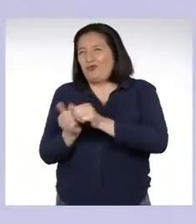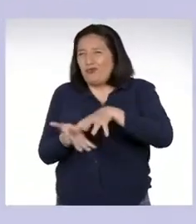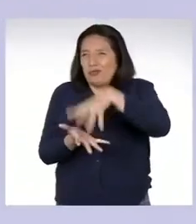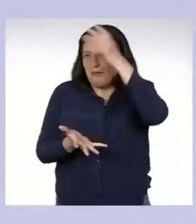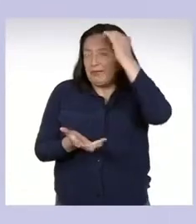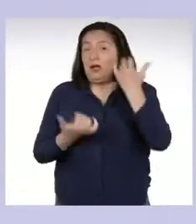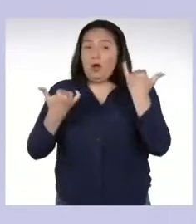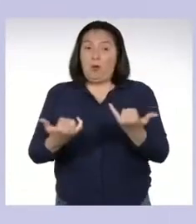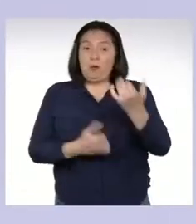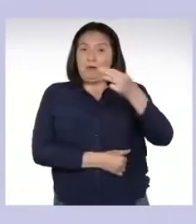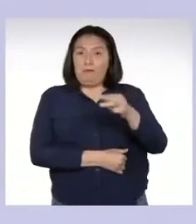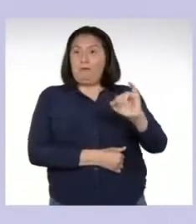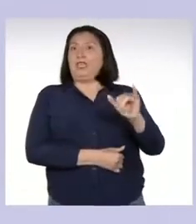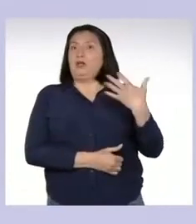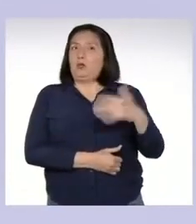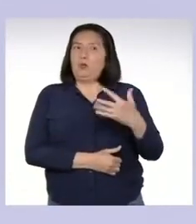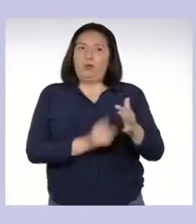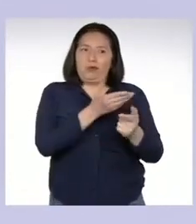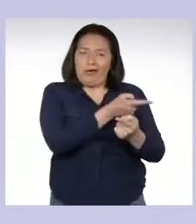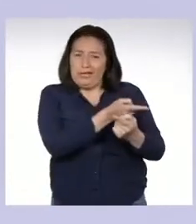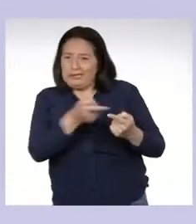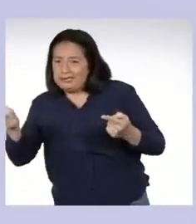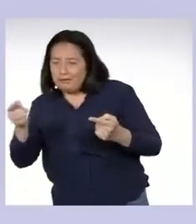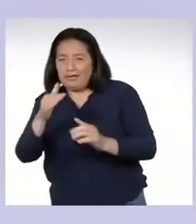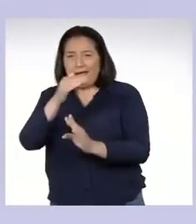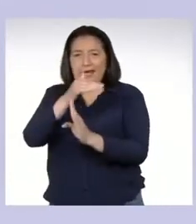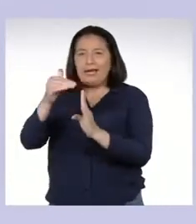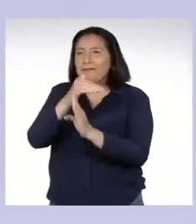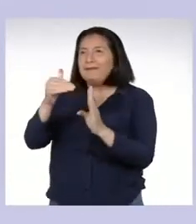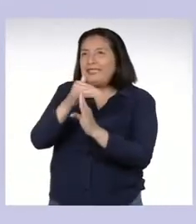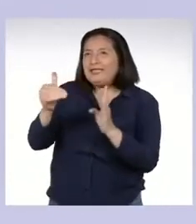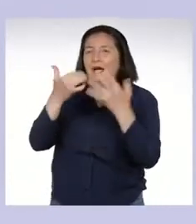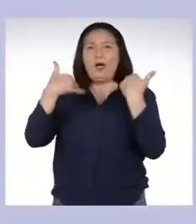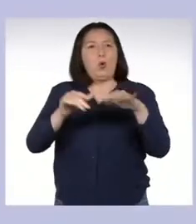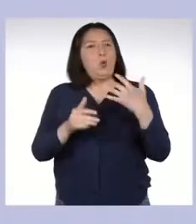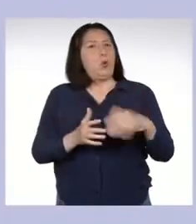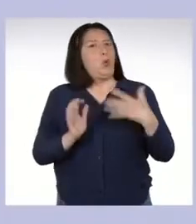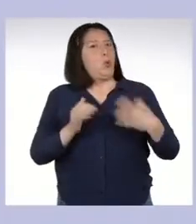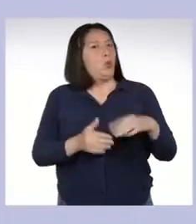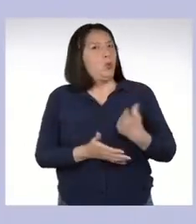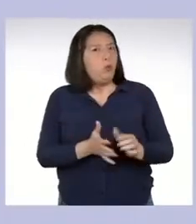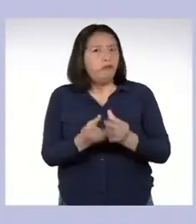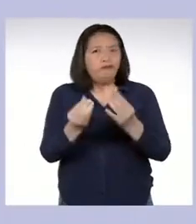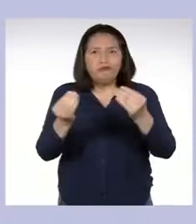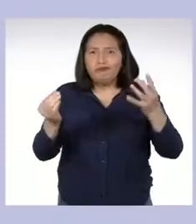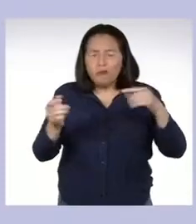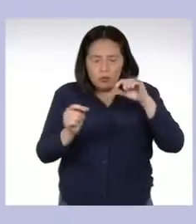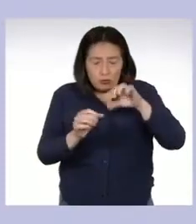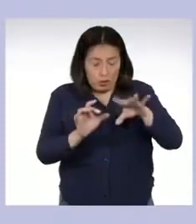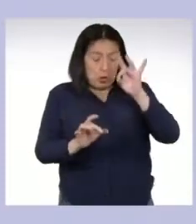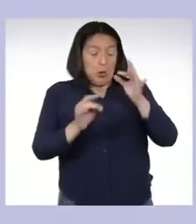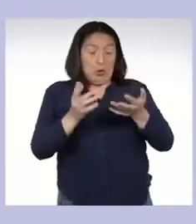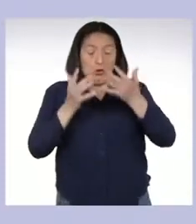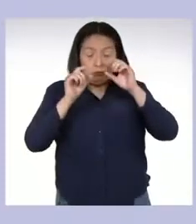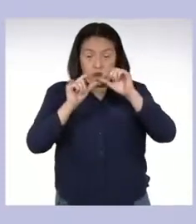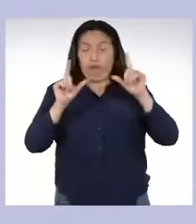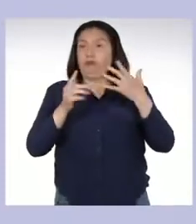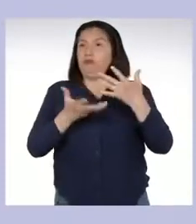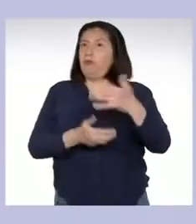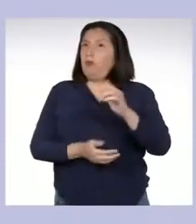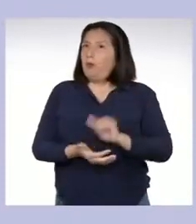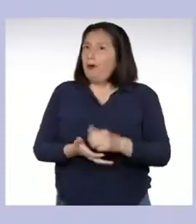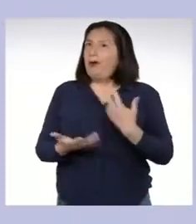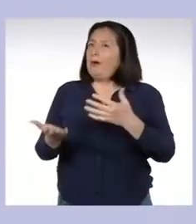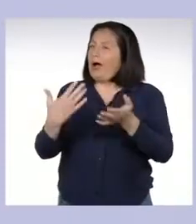estamos miércoles, ya llegamos a la mitad de la semana y juntos hemos tenido unos días llenos de descubrimientos. Hemos conversado ampliamente